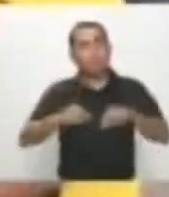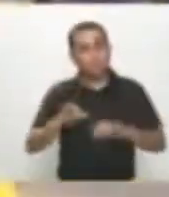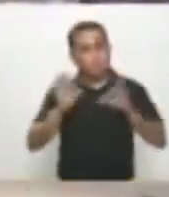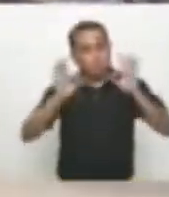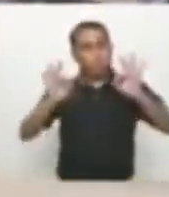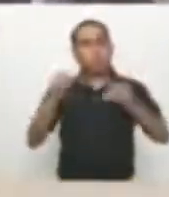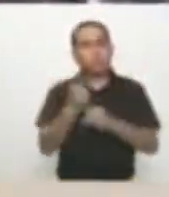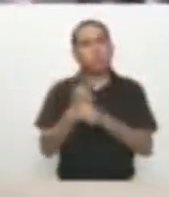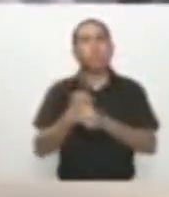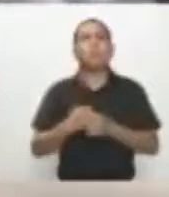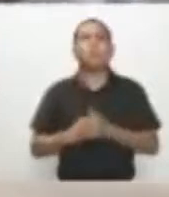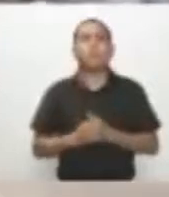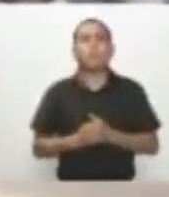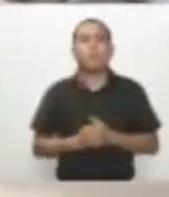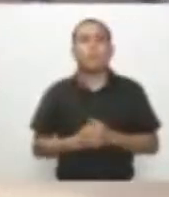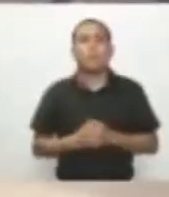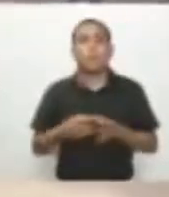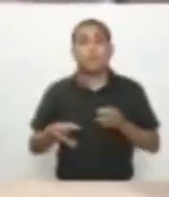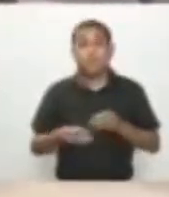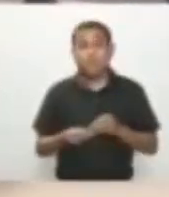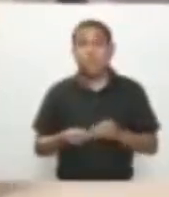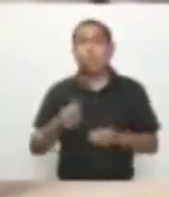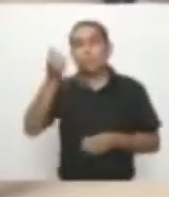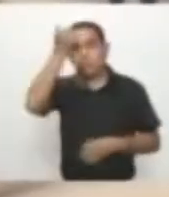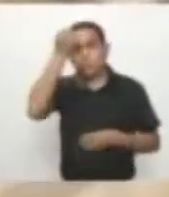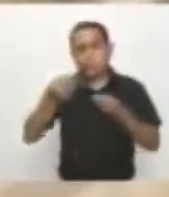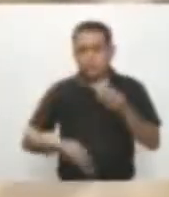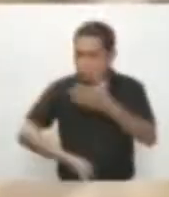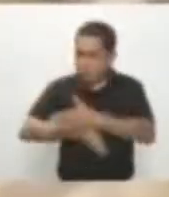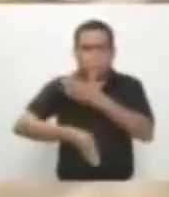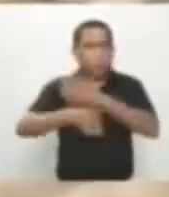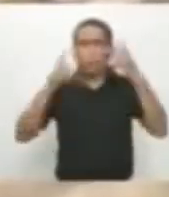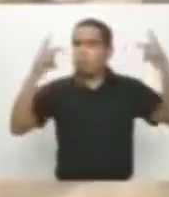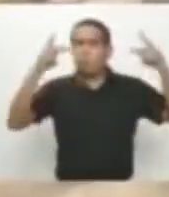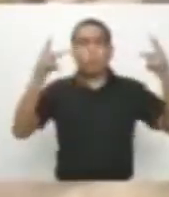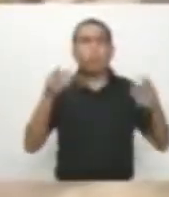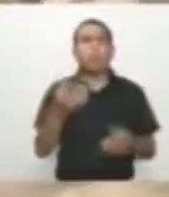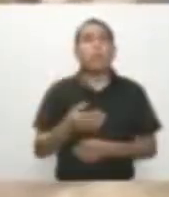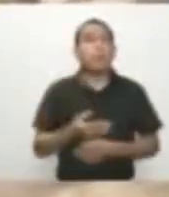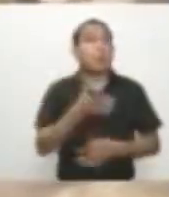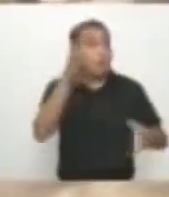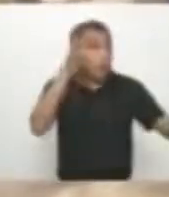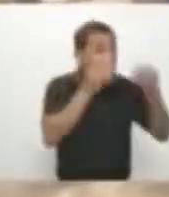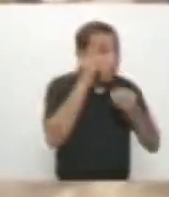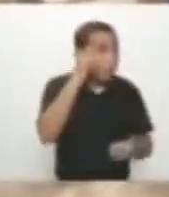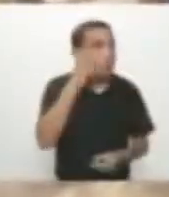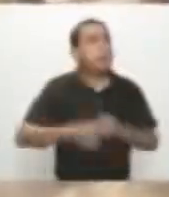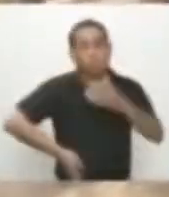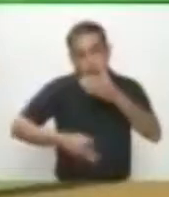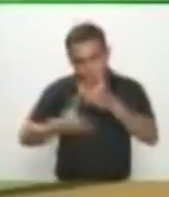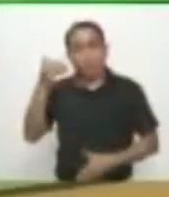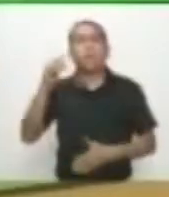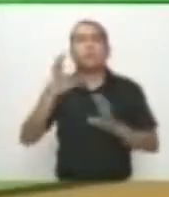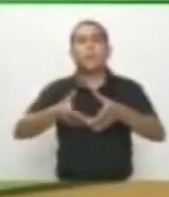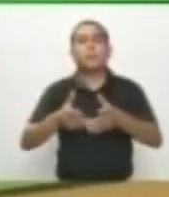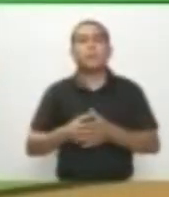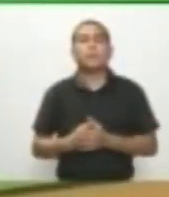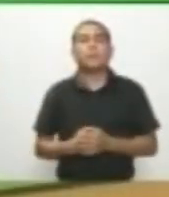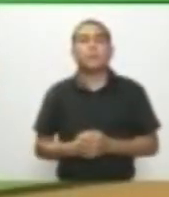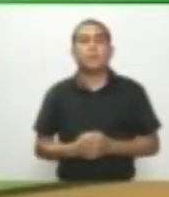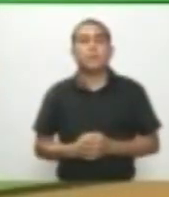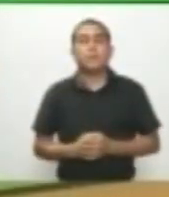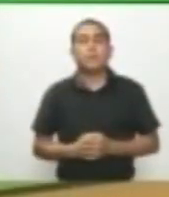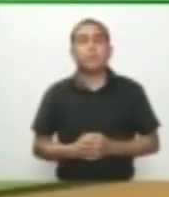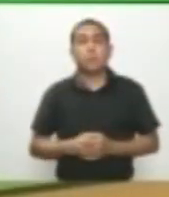En Sucre, los docentes expresaron que el paro seguirá en firme y no volverán a clases hasta que haya acuerdos con el gobierno. Y hoy se llevó a cabo